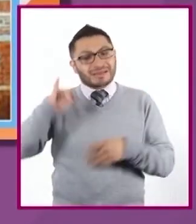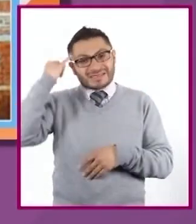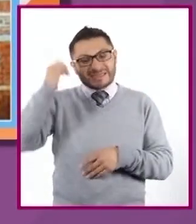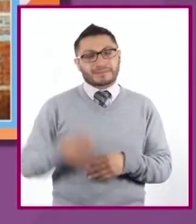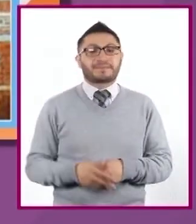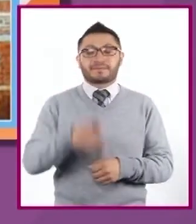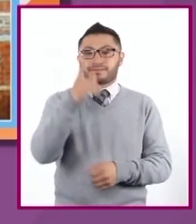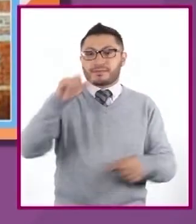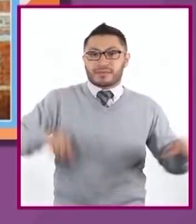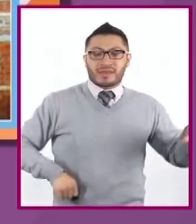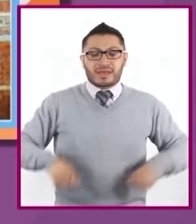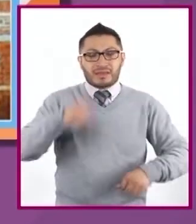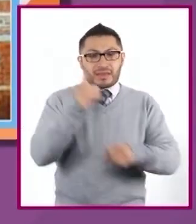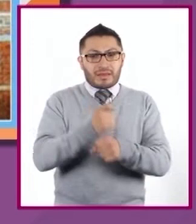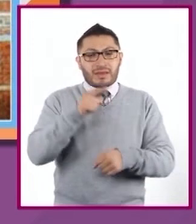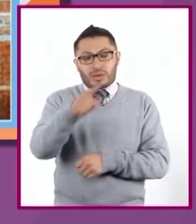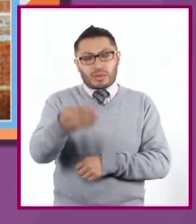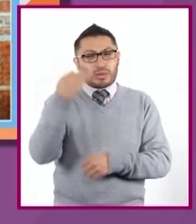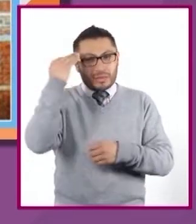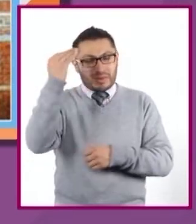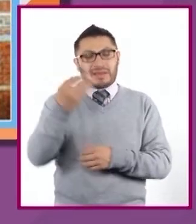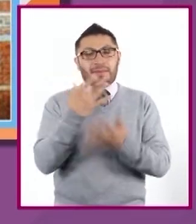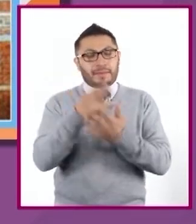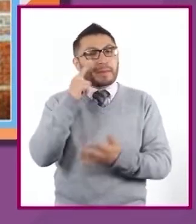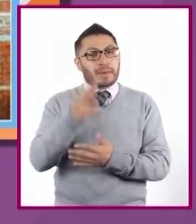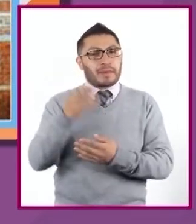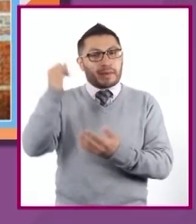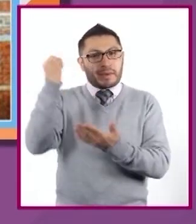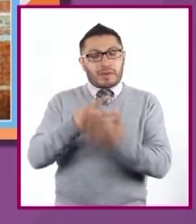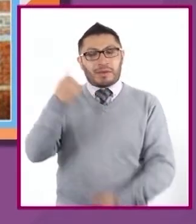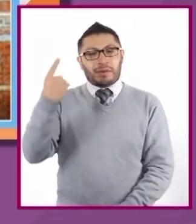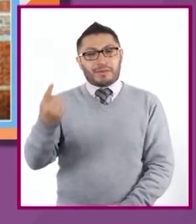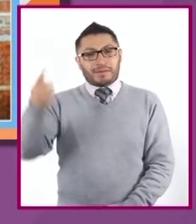actividad, tómense unos instantes para observar la imagen 1 y